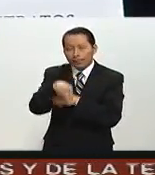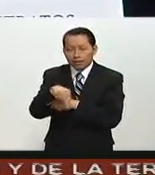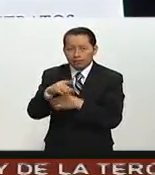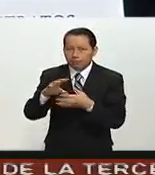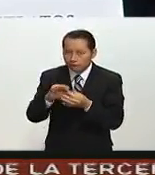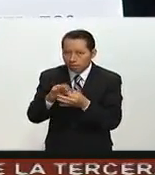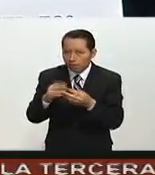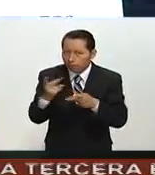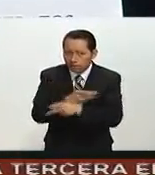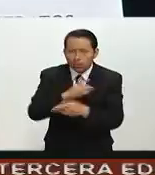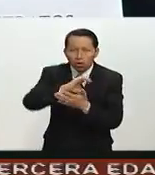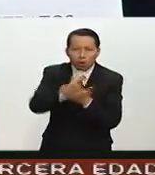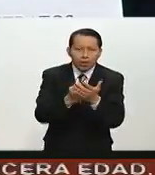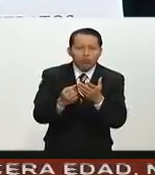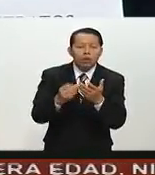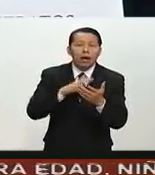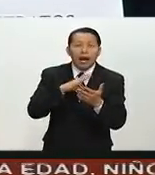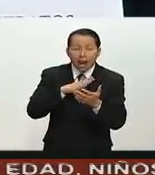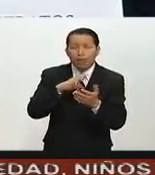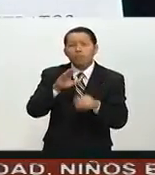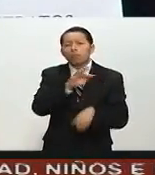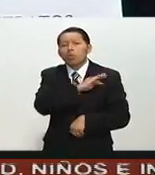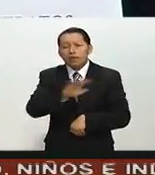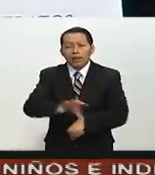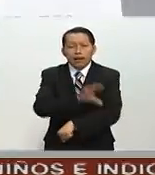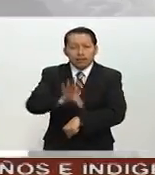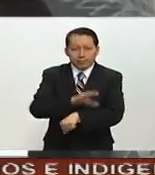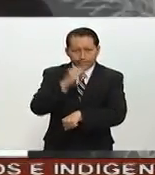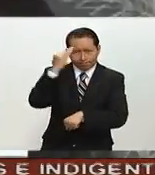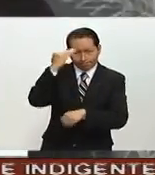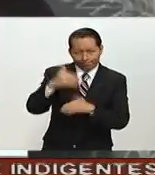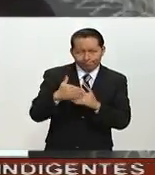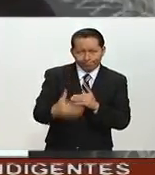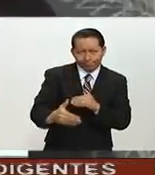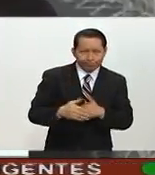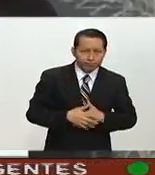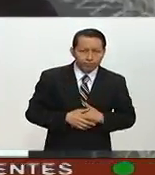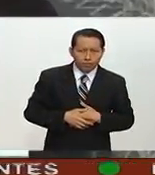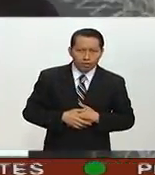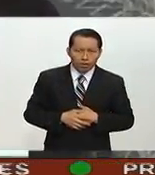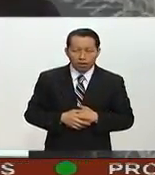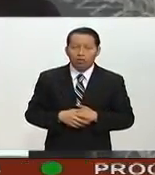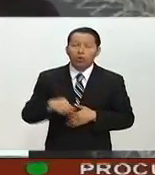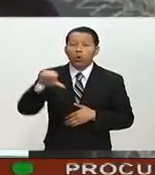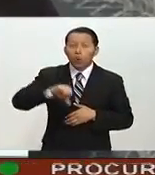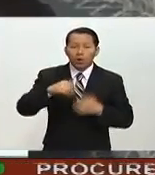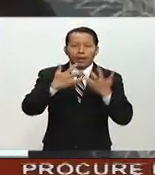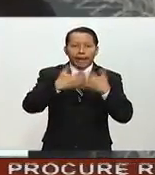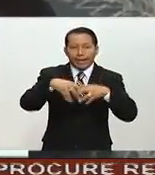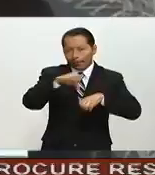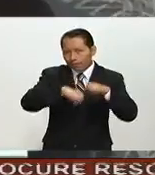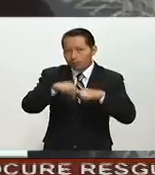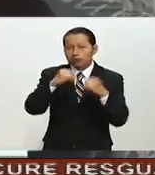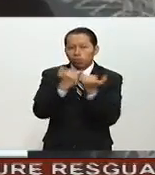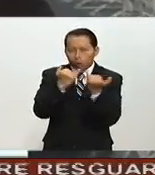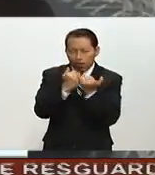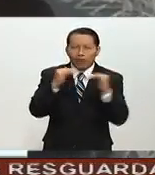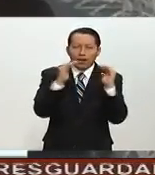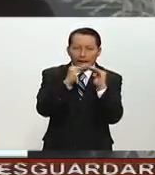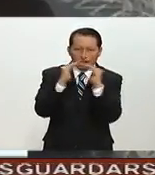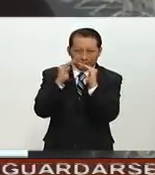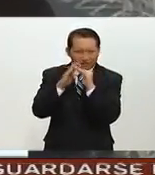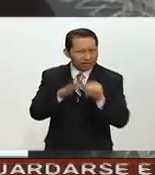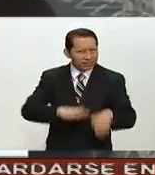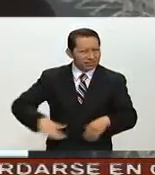la firma de contratos de la primera subasta eléctrica de largo plazo. Hoy empresas y hogares tienen la